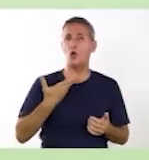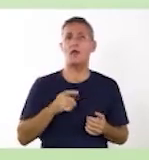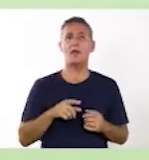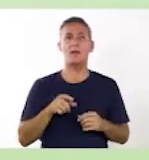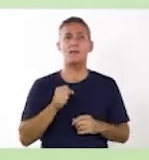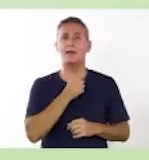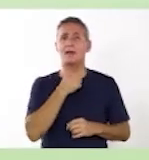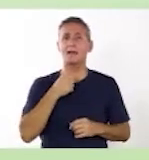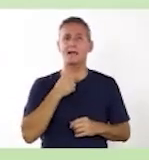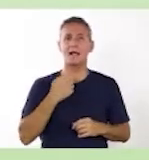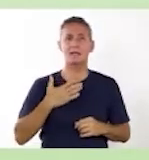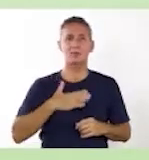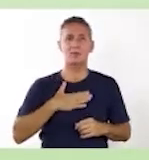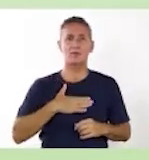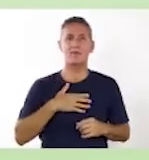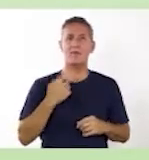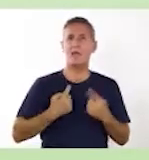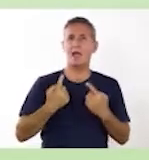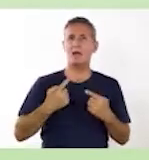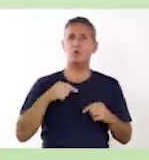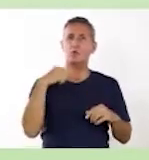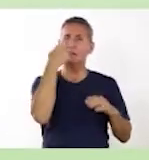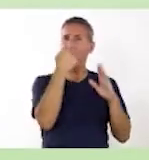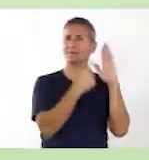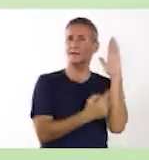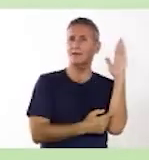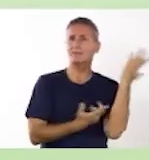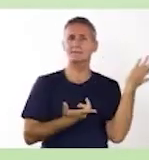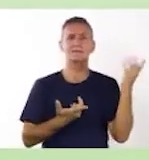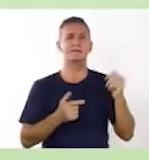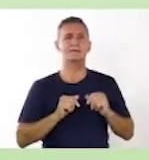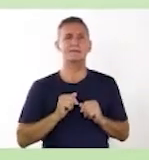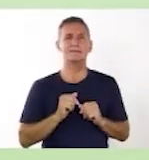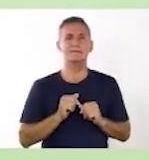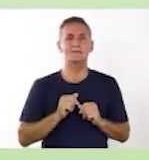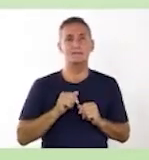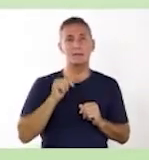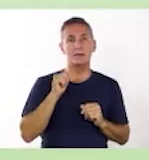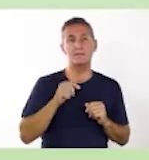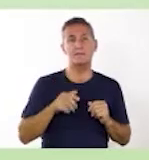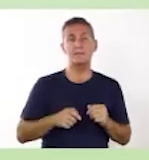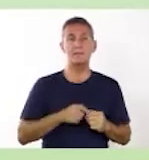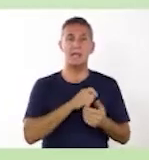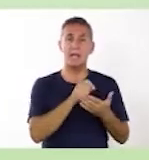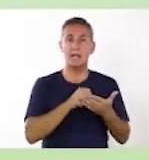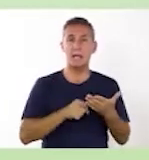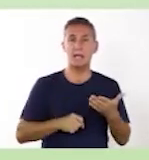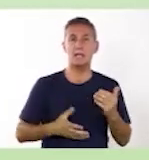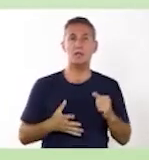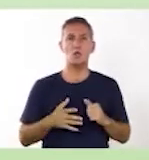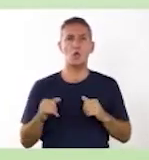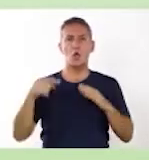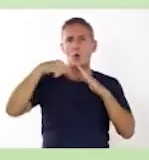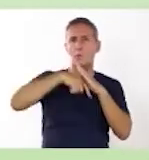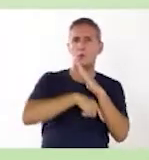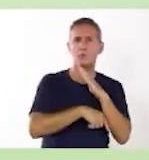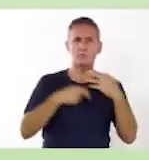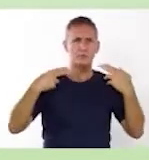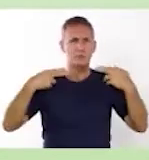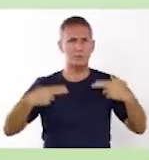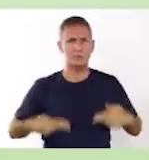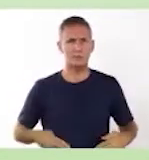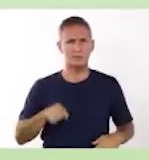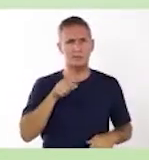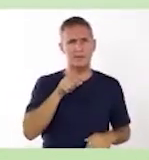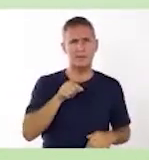Canto a mí mismo. Vamos a ver algunas de esas características. De las características de Whitman tenemos